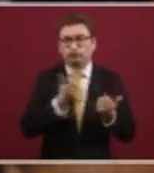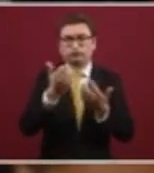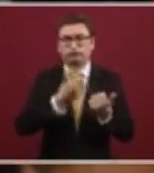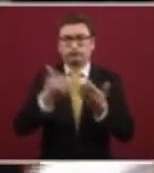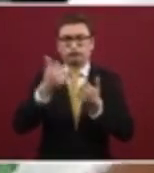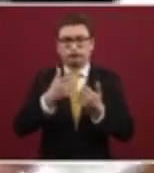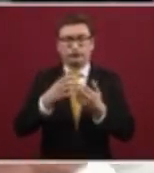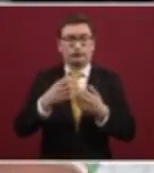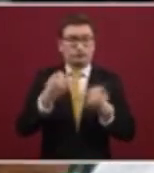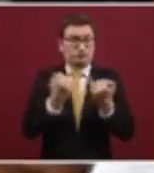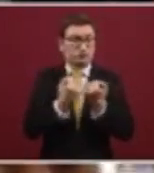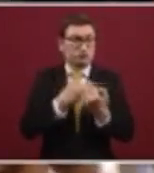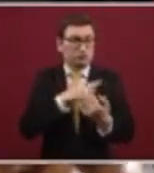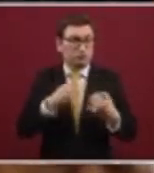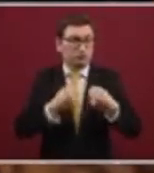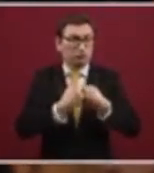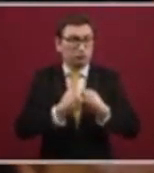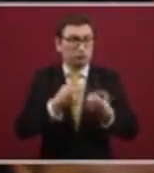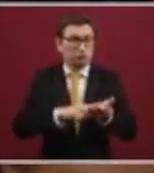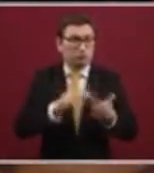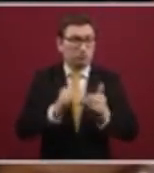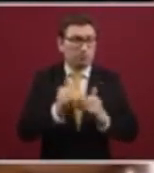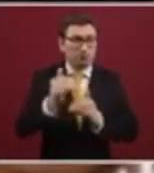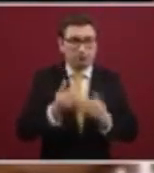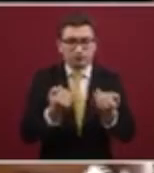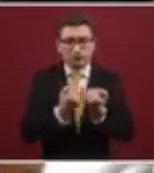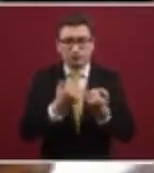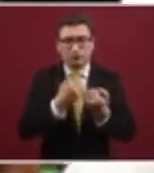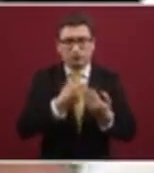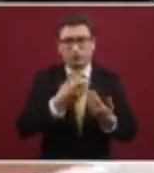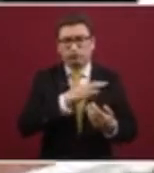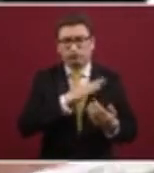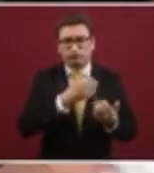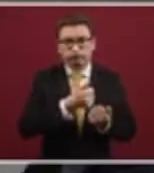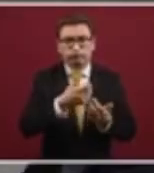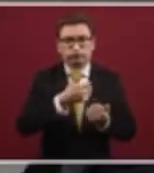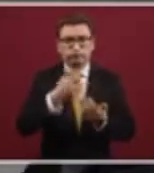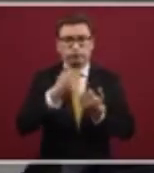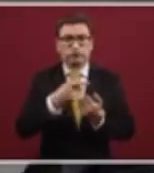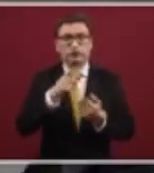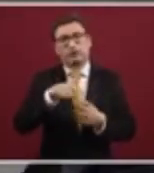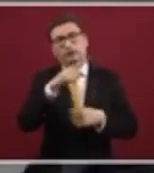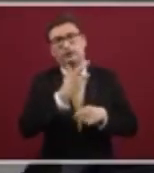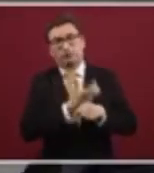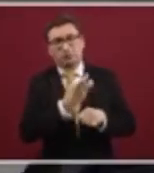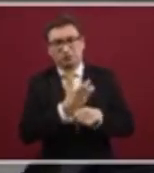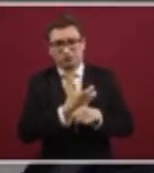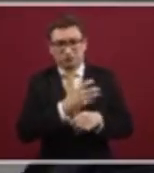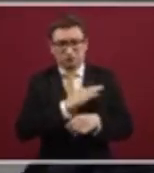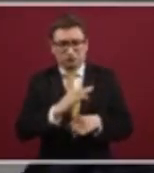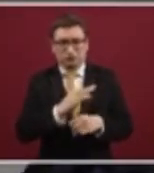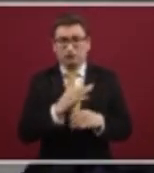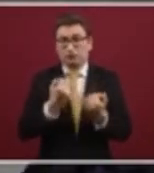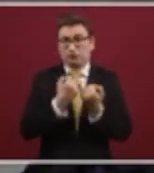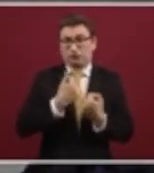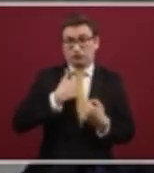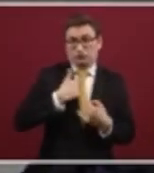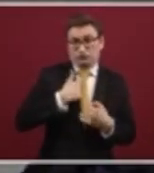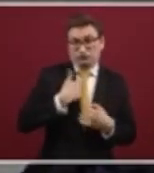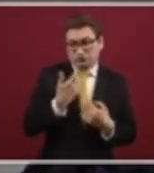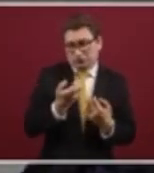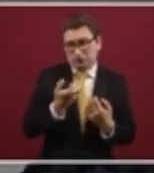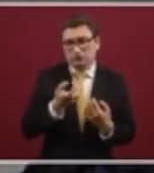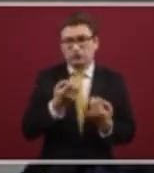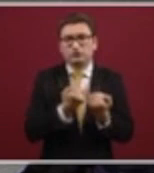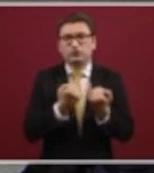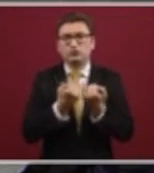la frontera y tener abastecimiento oportuno justo a tiempo al gran consumidor estadounidense y canadiense. Complementarios con